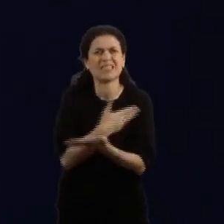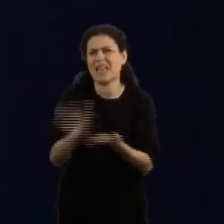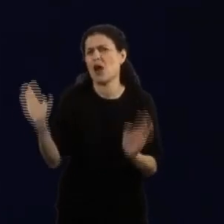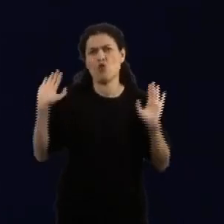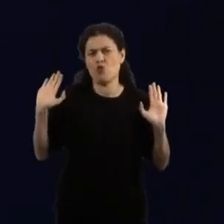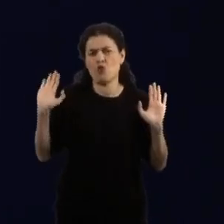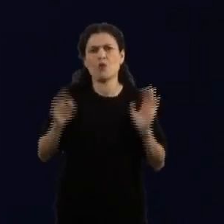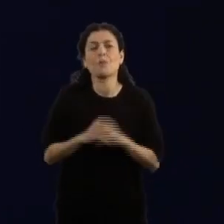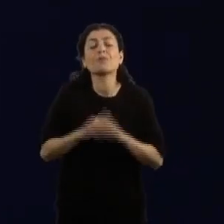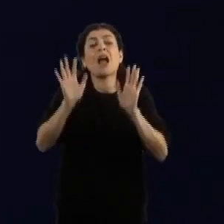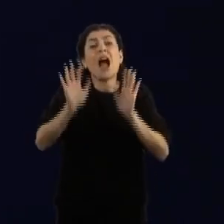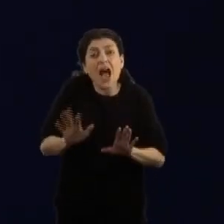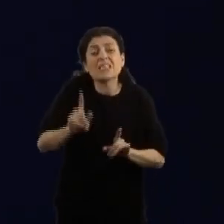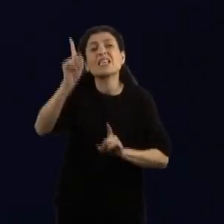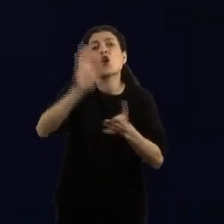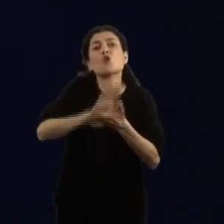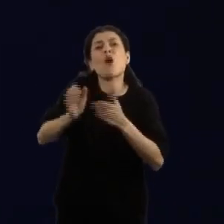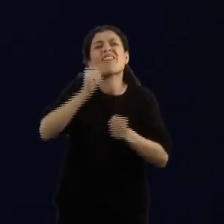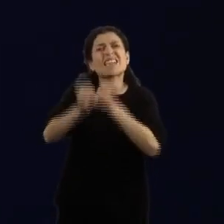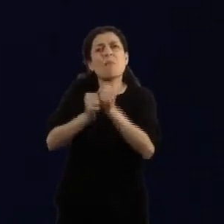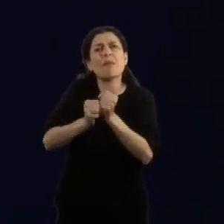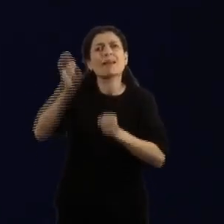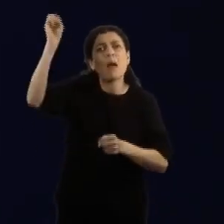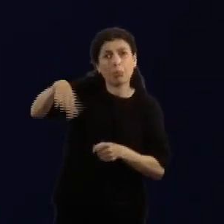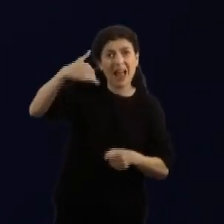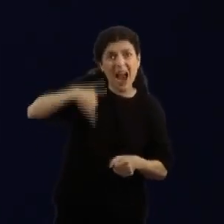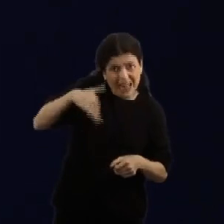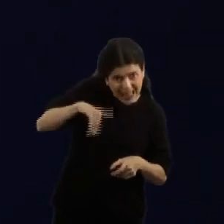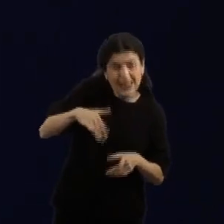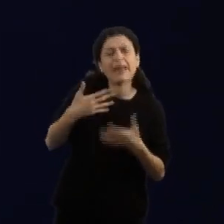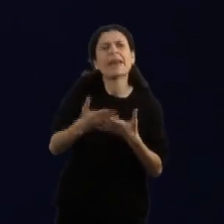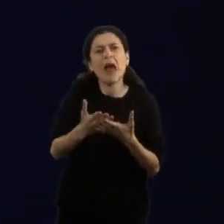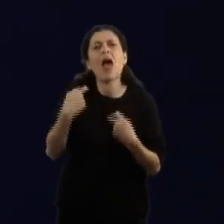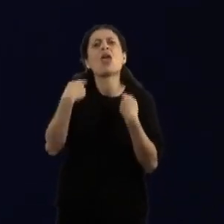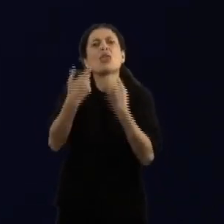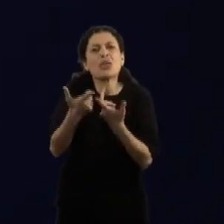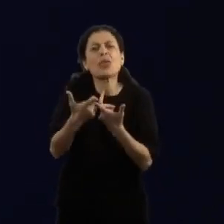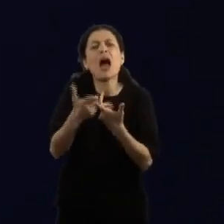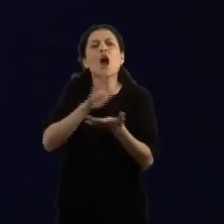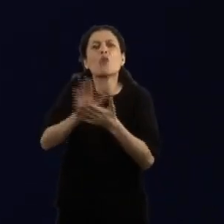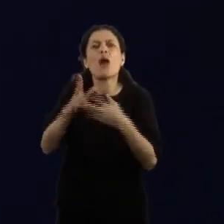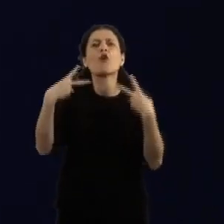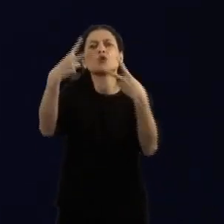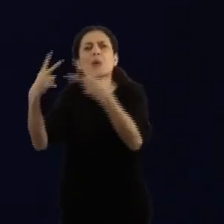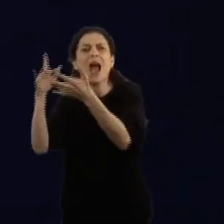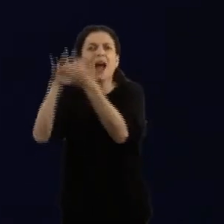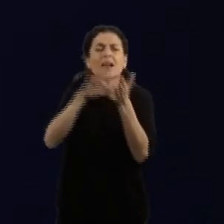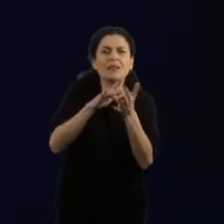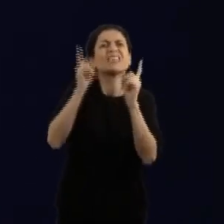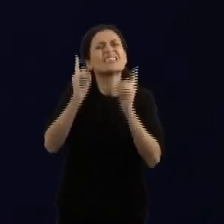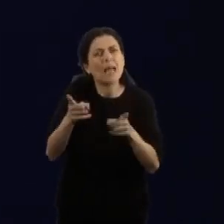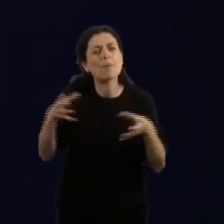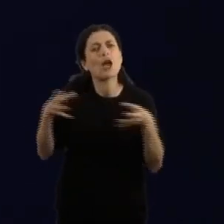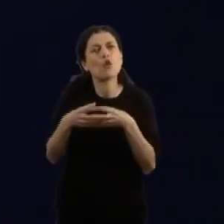operen en el país y, en tal caso, destruir monopolios creados por amigos del poder que